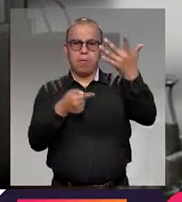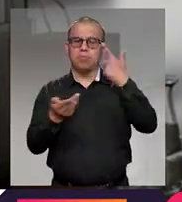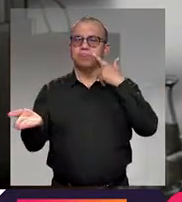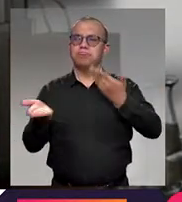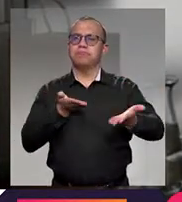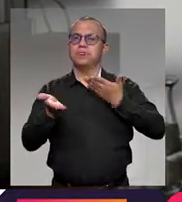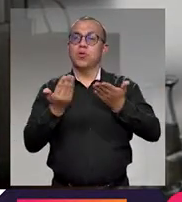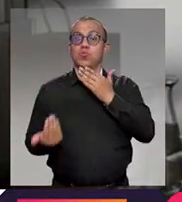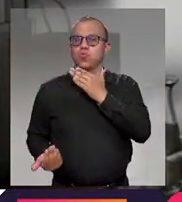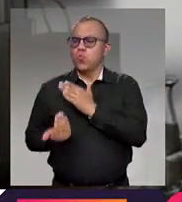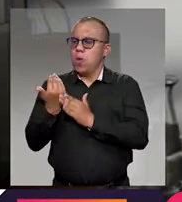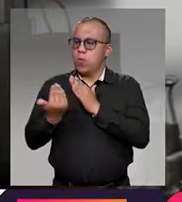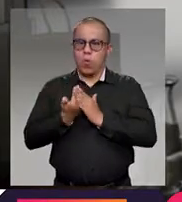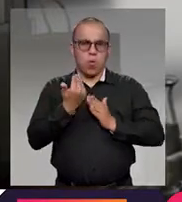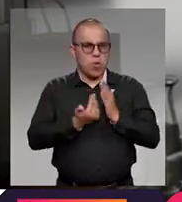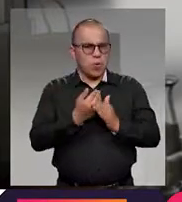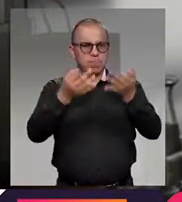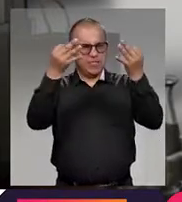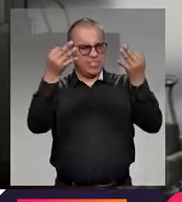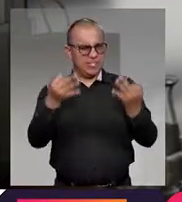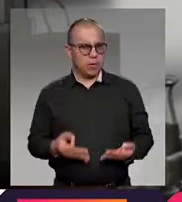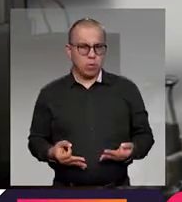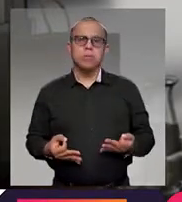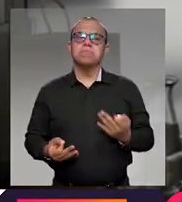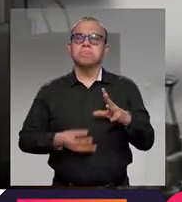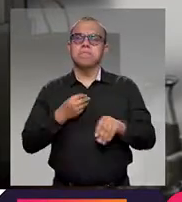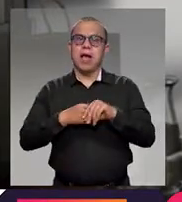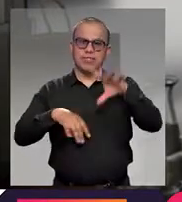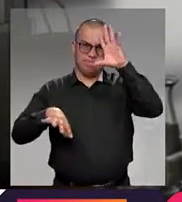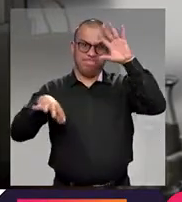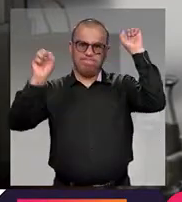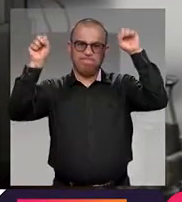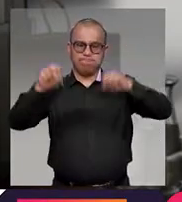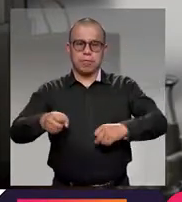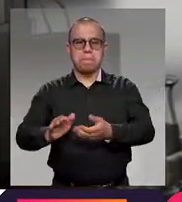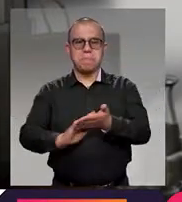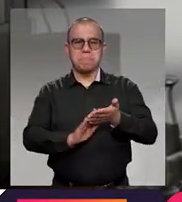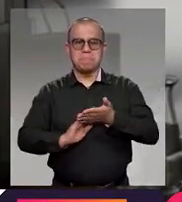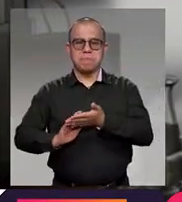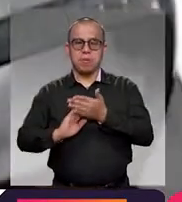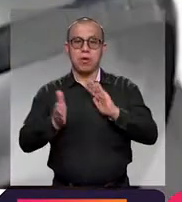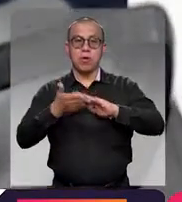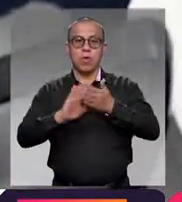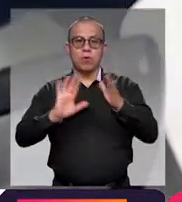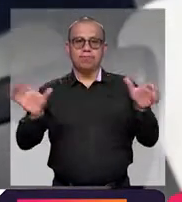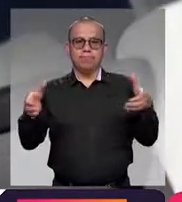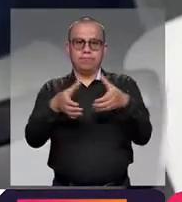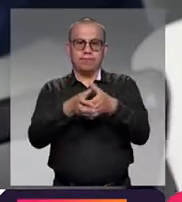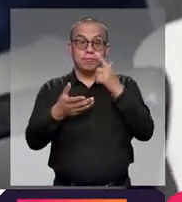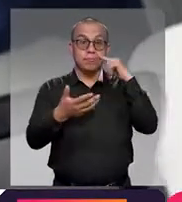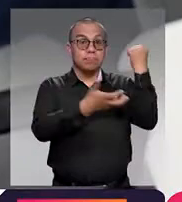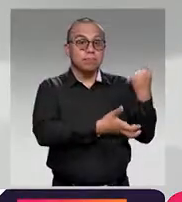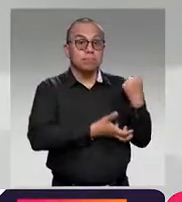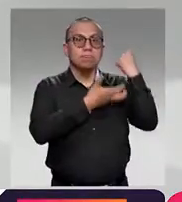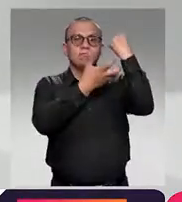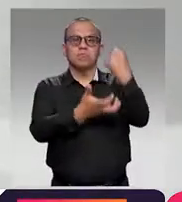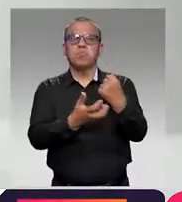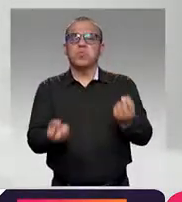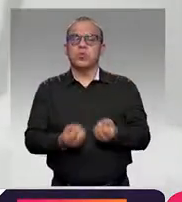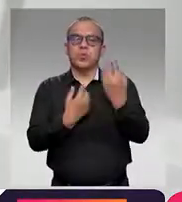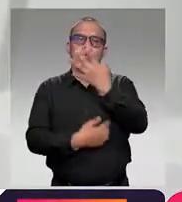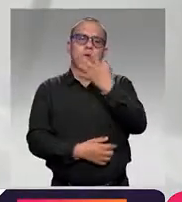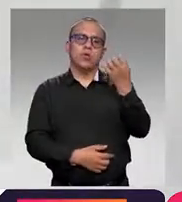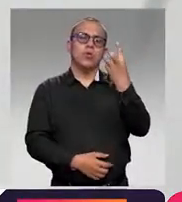innovador audaz y con gran capacidad resolutiva para la población la inversión realizada fue cercana a los